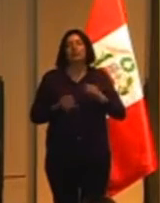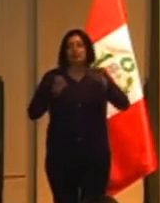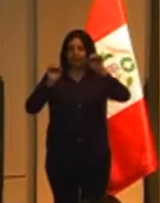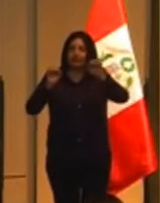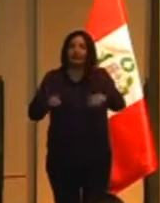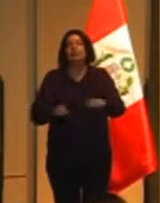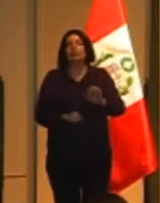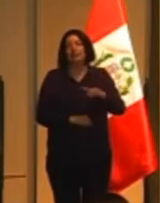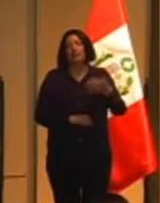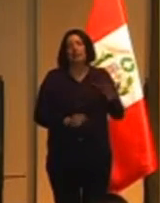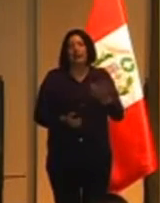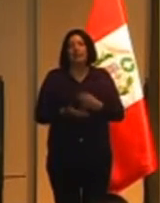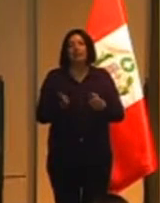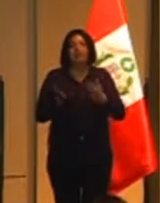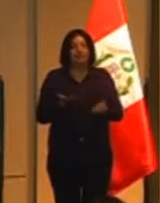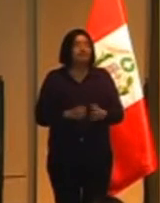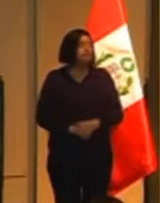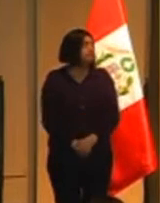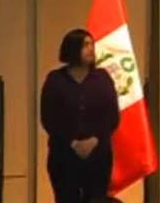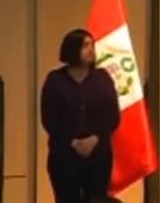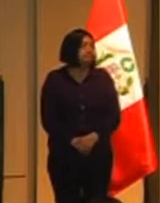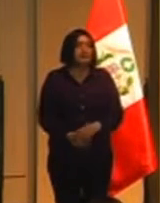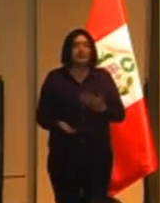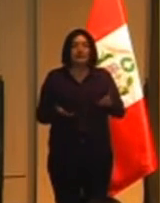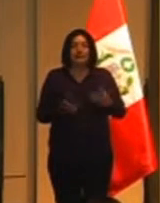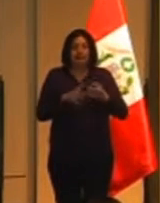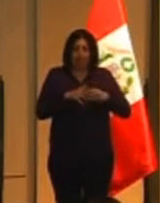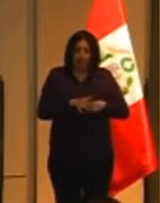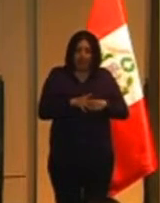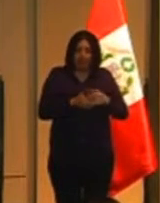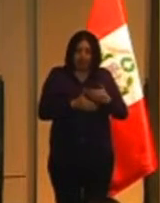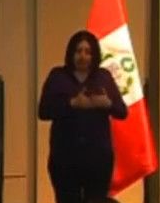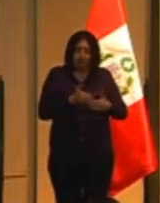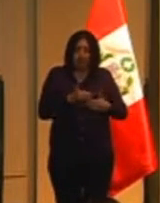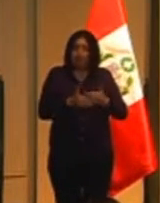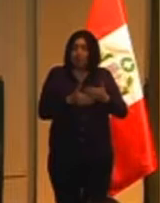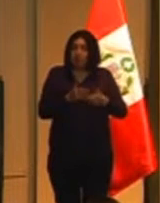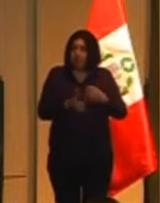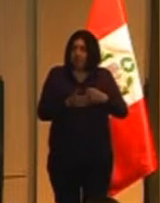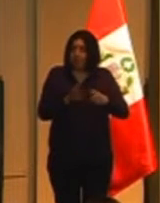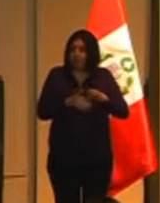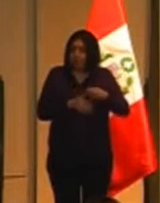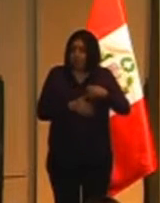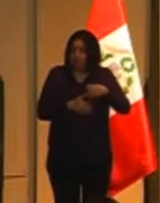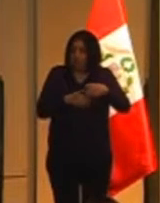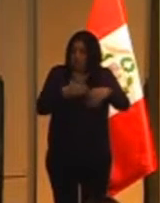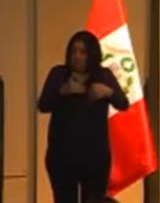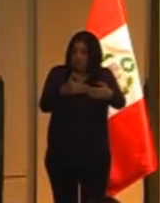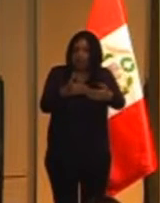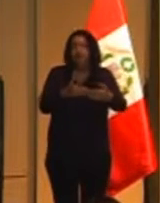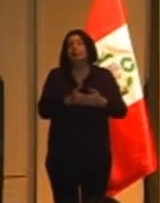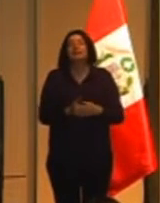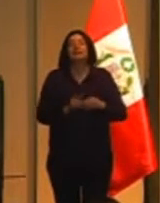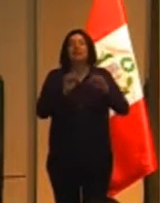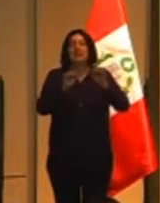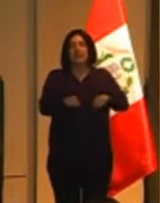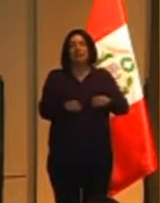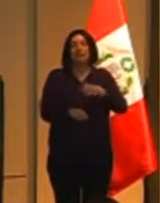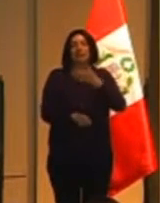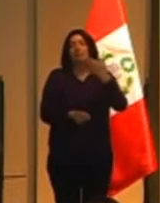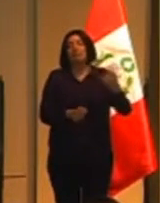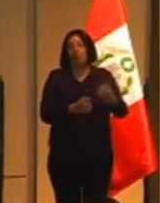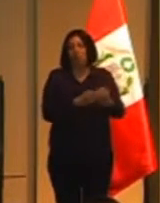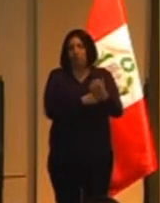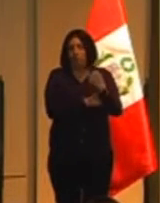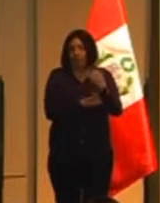que salir del partidor a correr la carrera y con la mejor